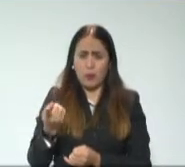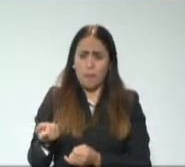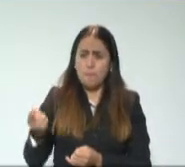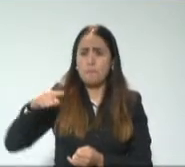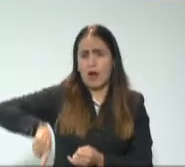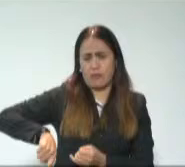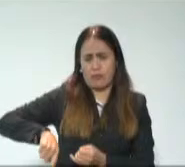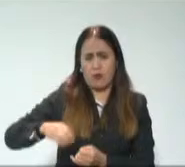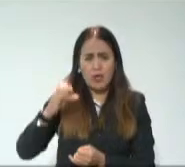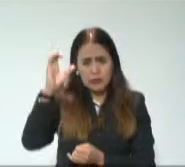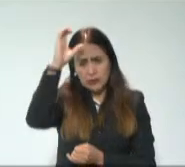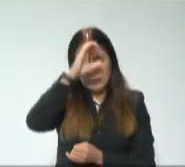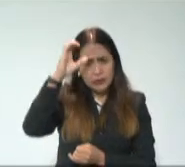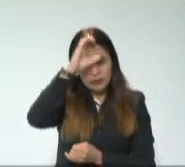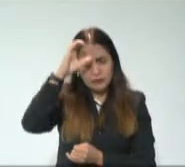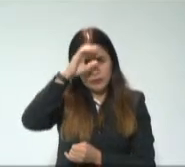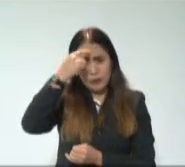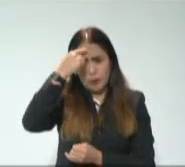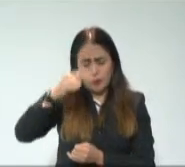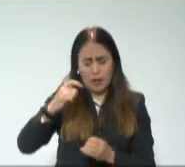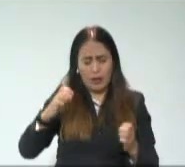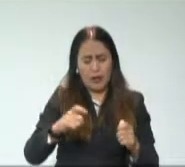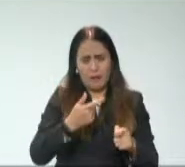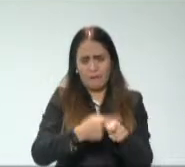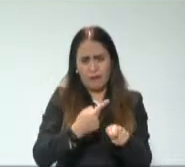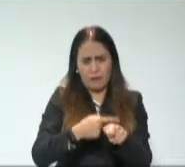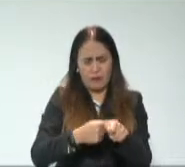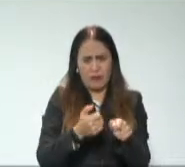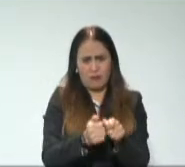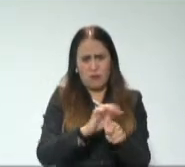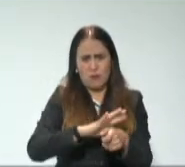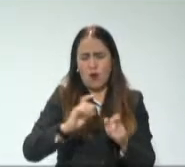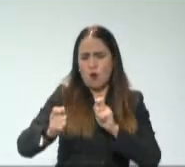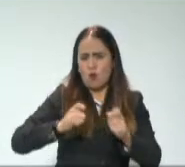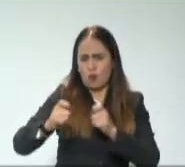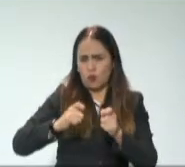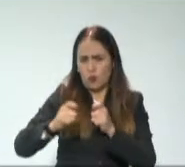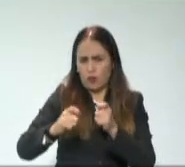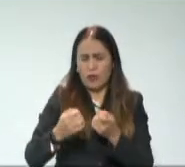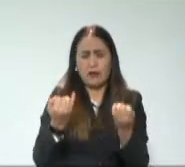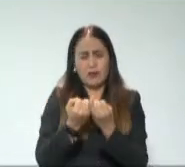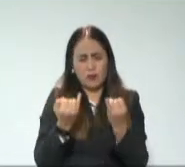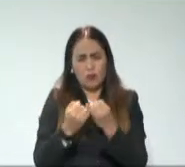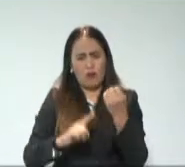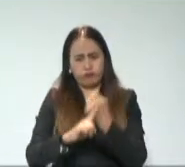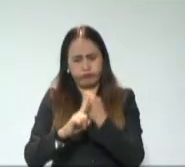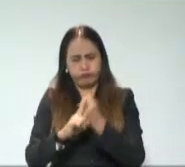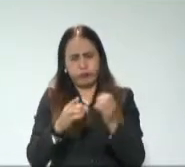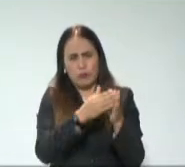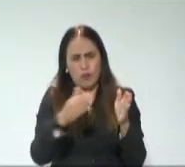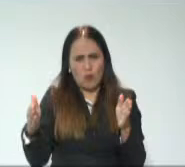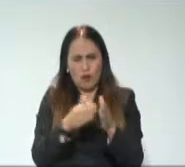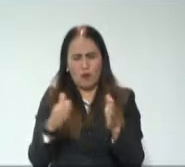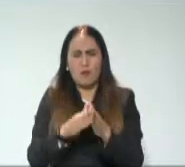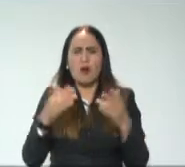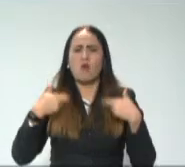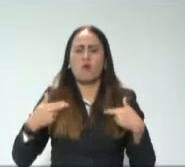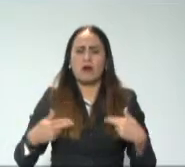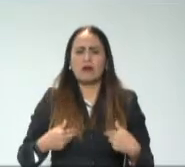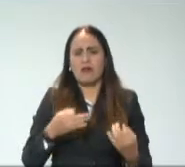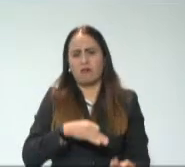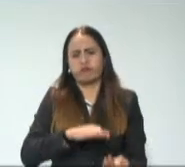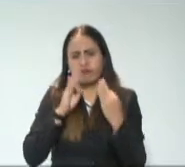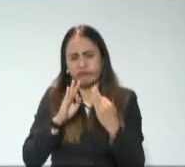científico en el manejo de una epidemia al igual que cualquier crisis compleja que la humanidad se pueda